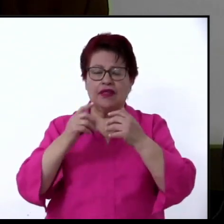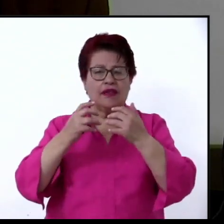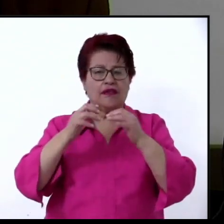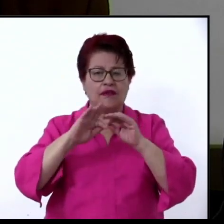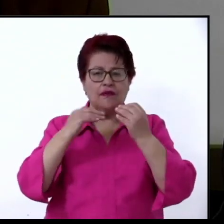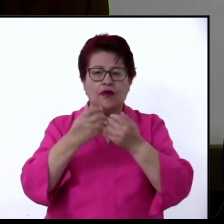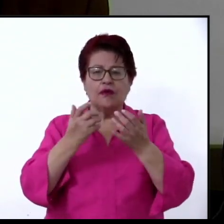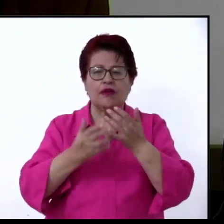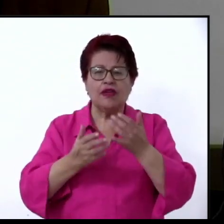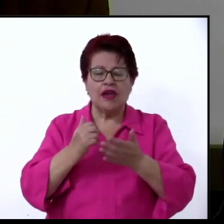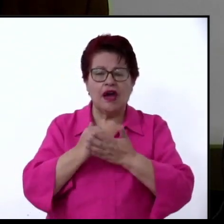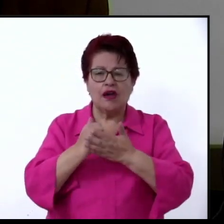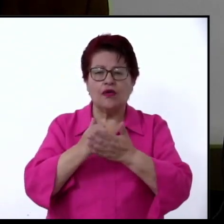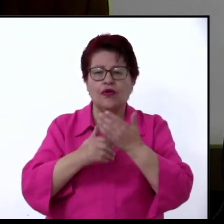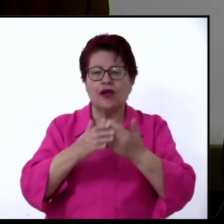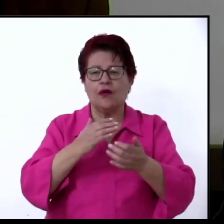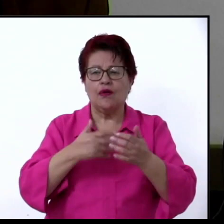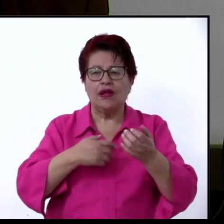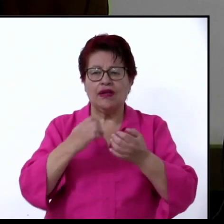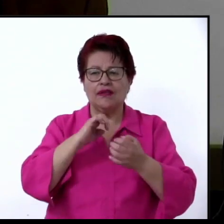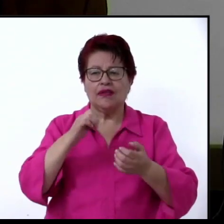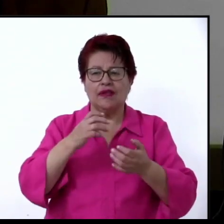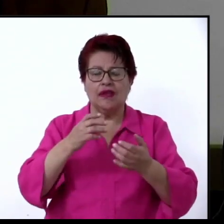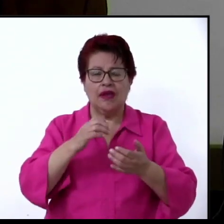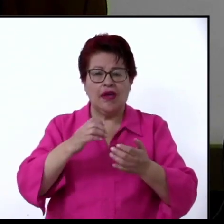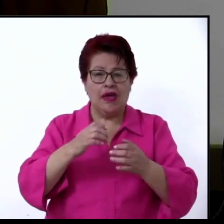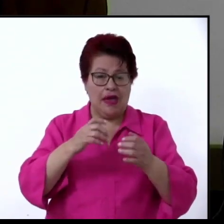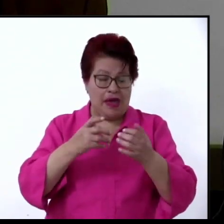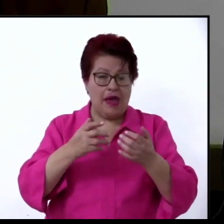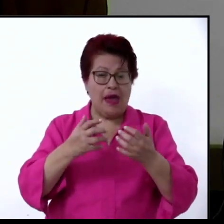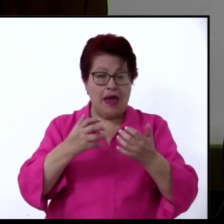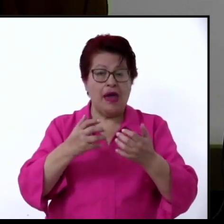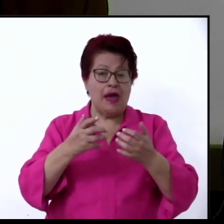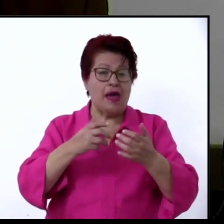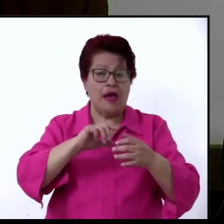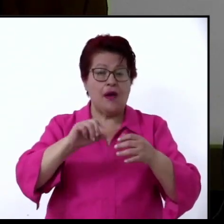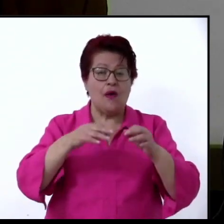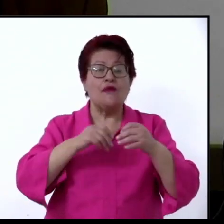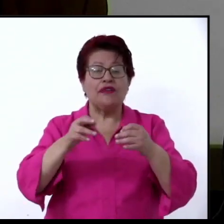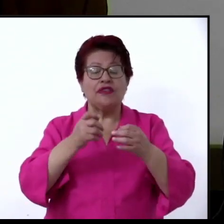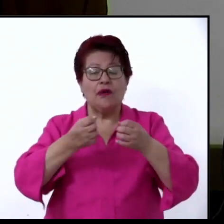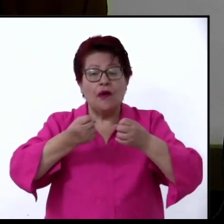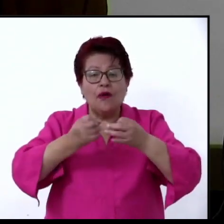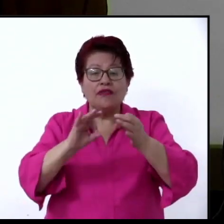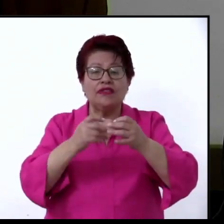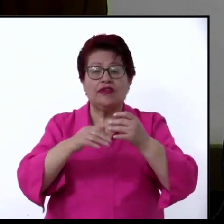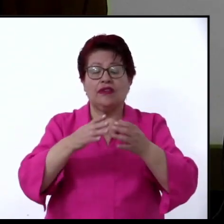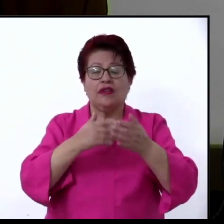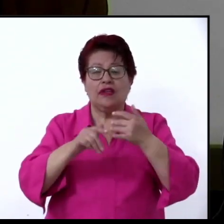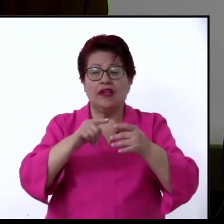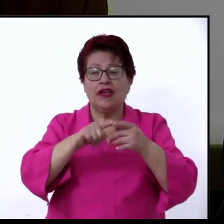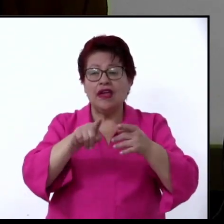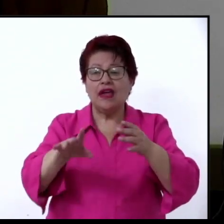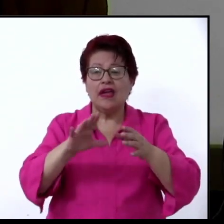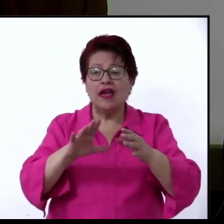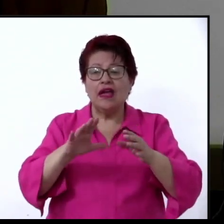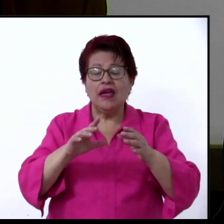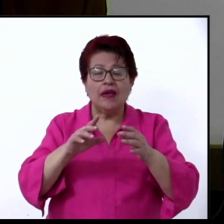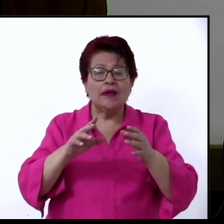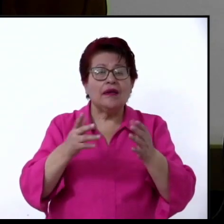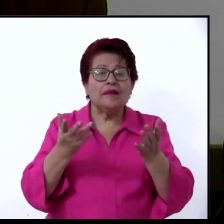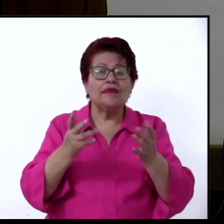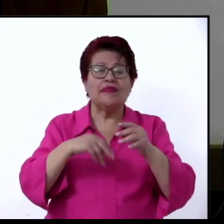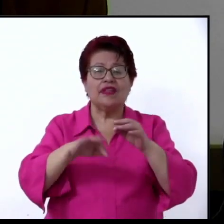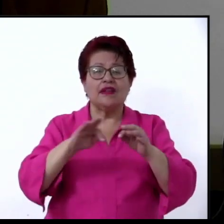de colaboración con las empleadoras y con otras dependencias, inclusive dentro del contexto